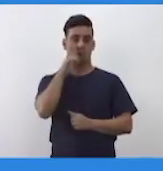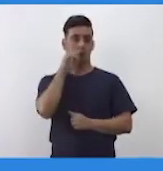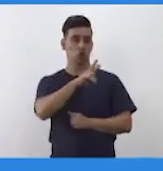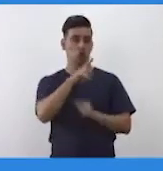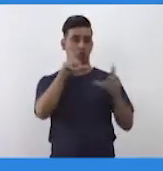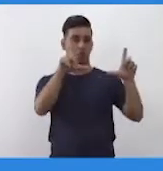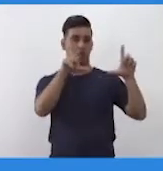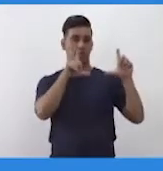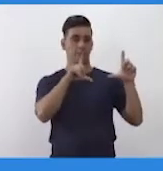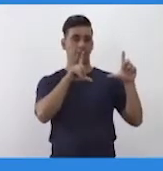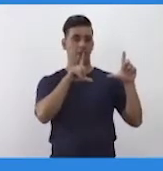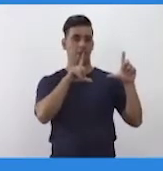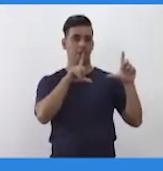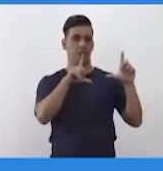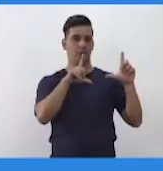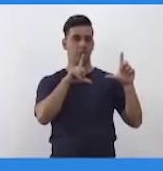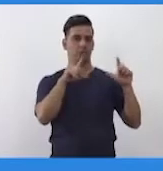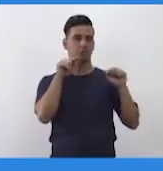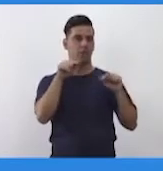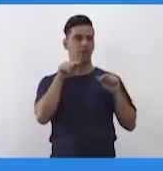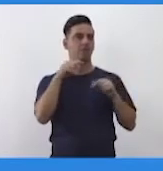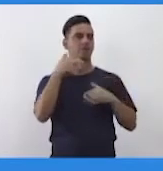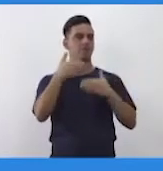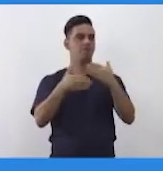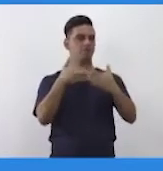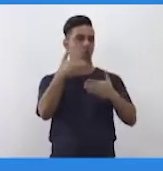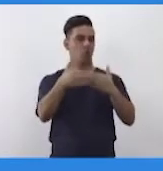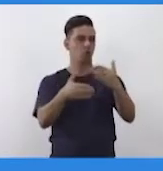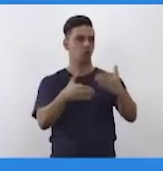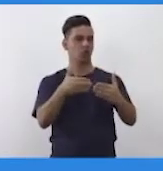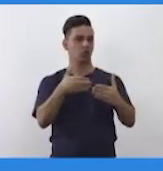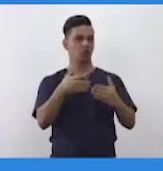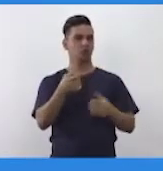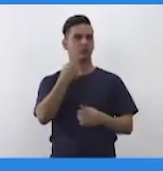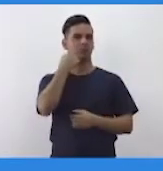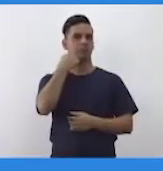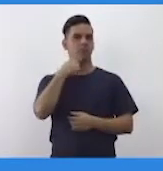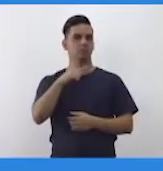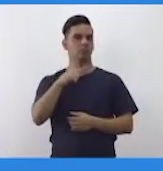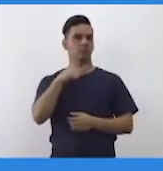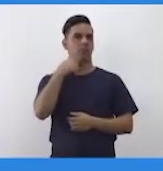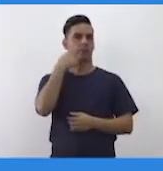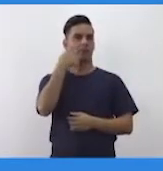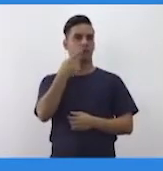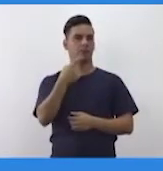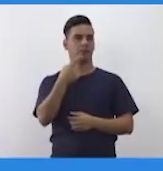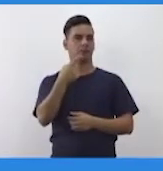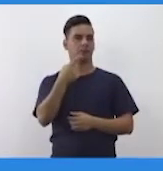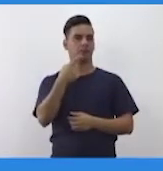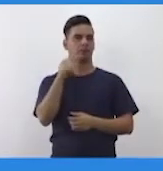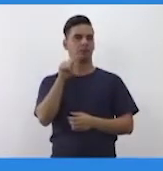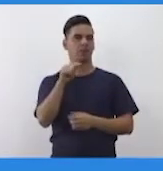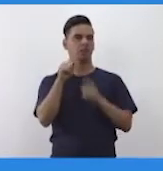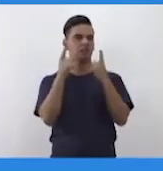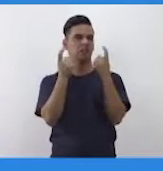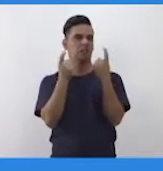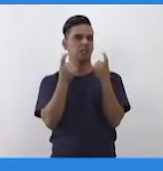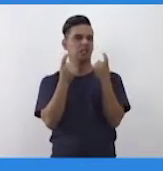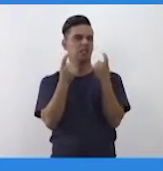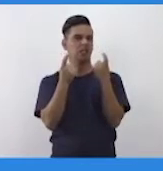pantalla, el proceso de respiración aerobia. ¿Qué necesitas